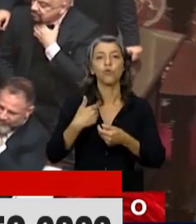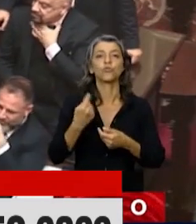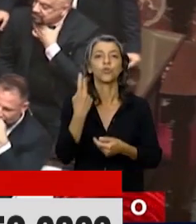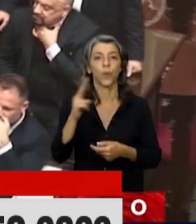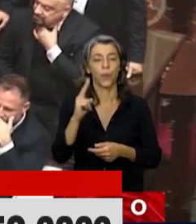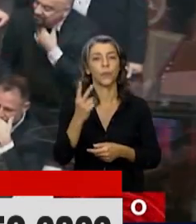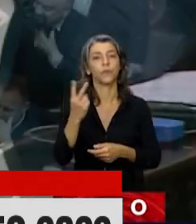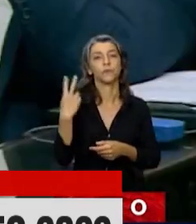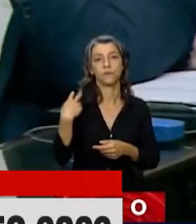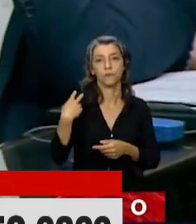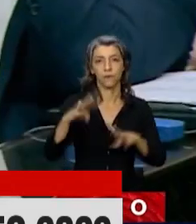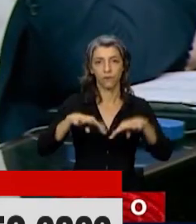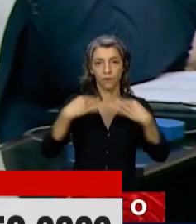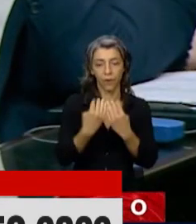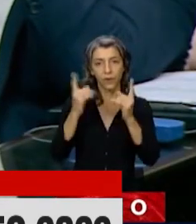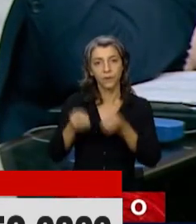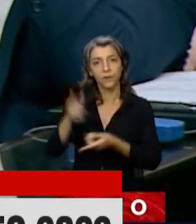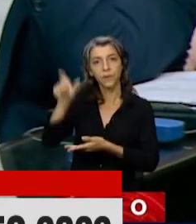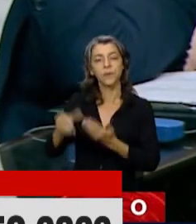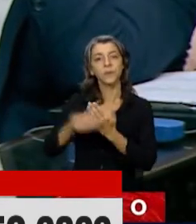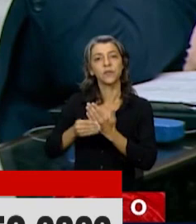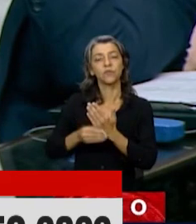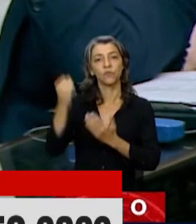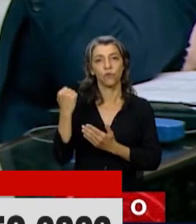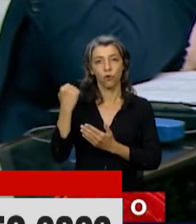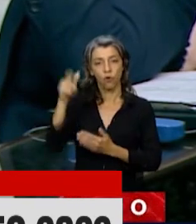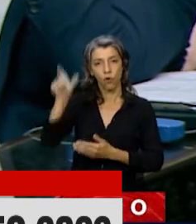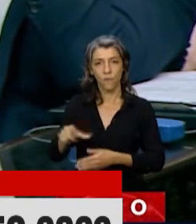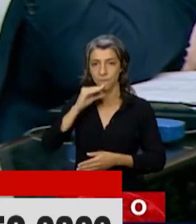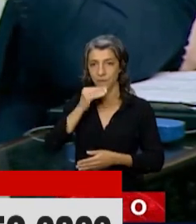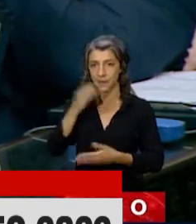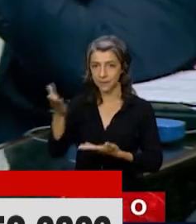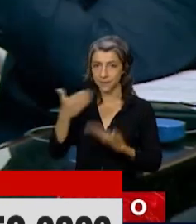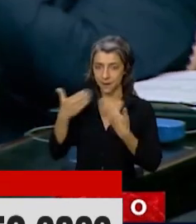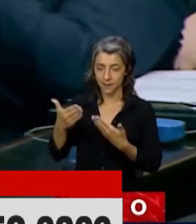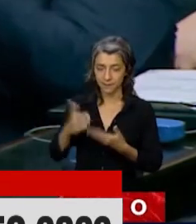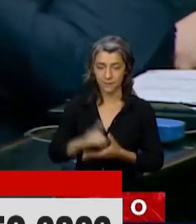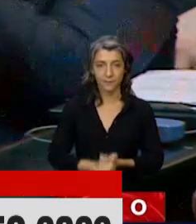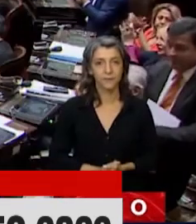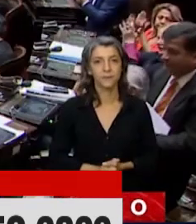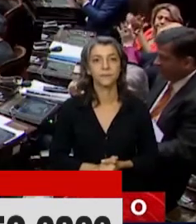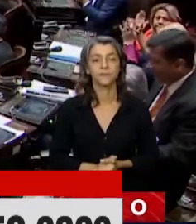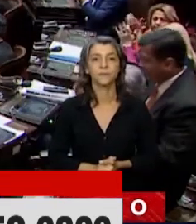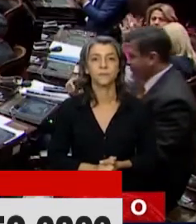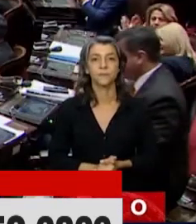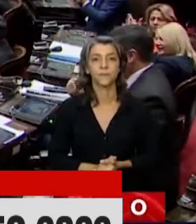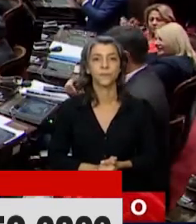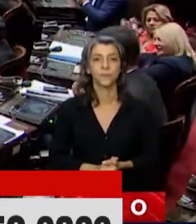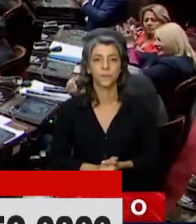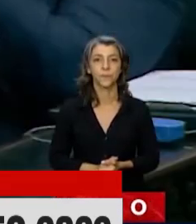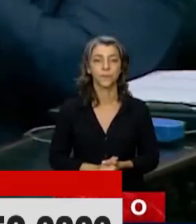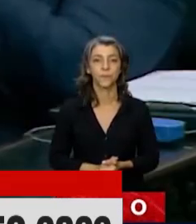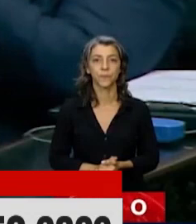que ajusta de manera automática los fondos para las cajas de jubilaciones de 13 provincias, entre